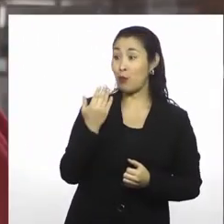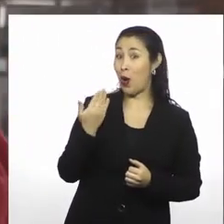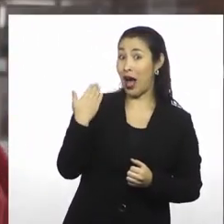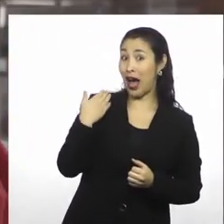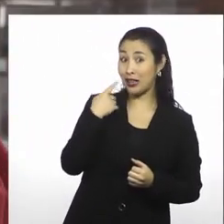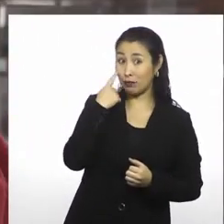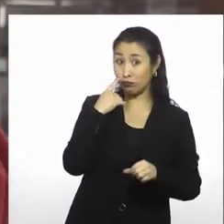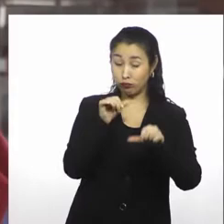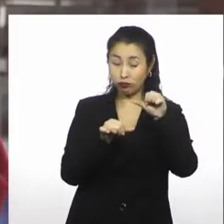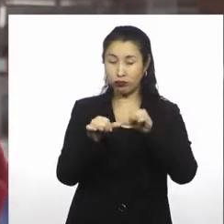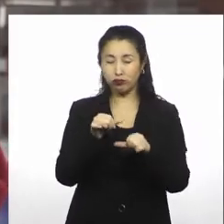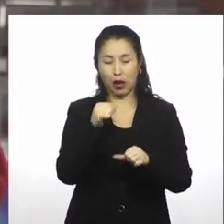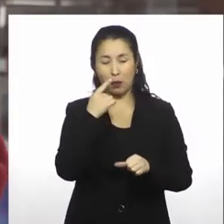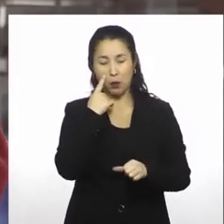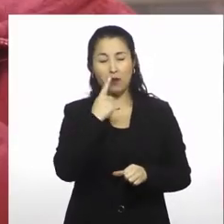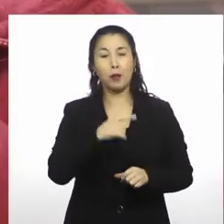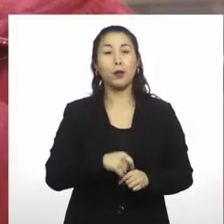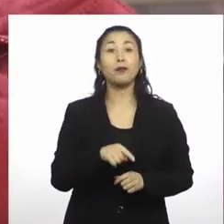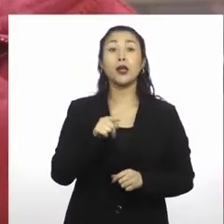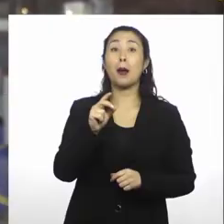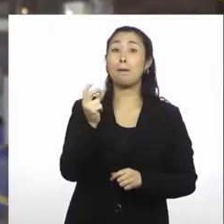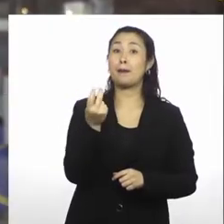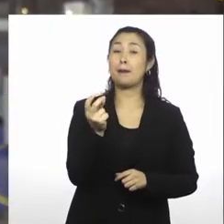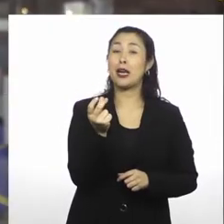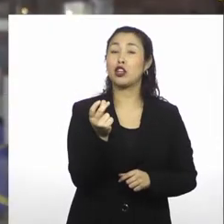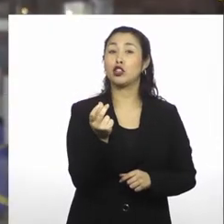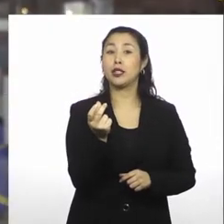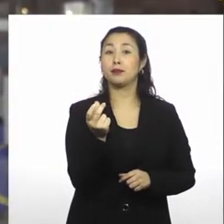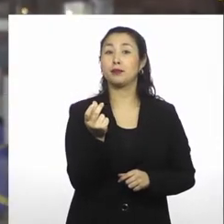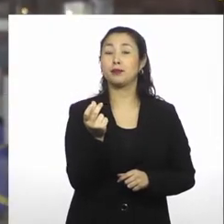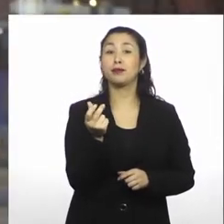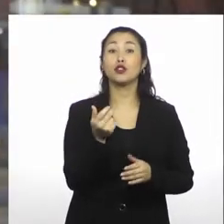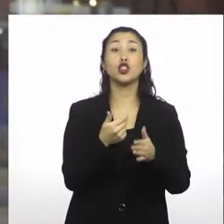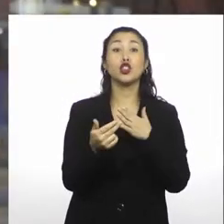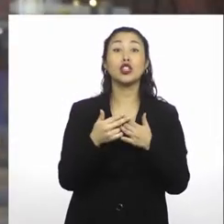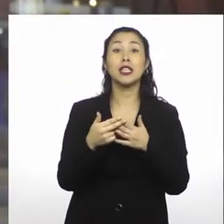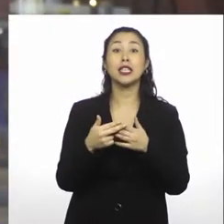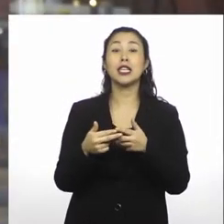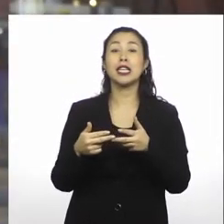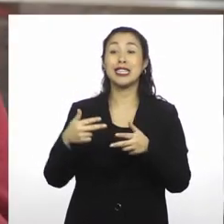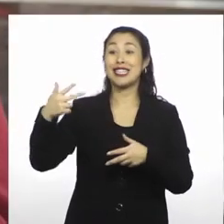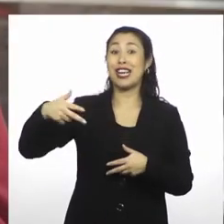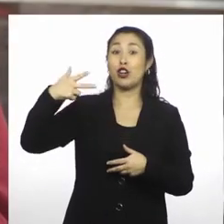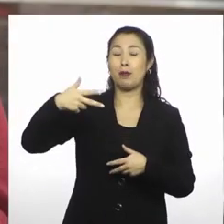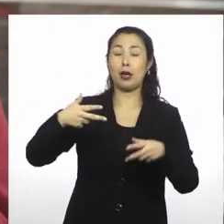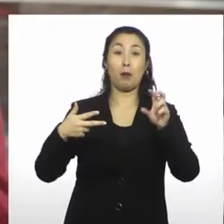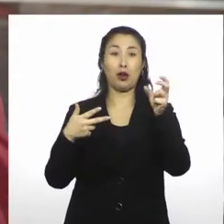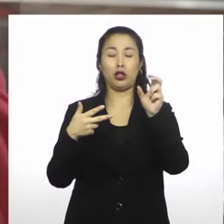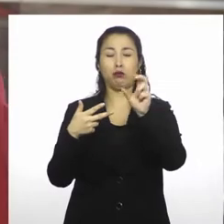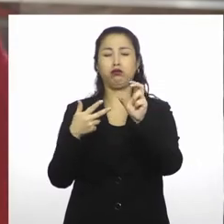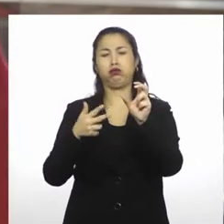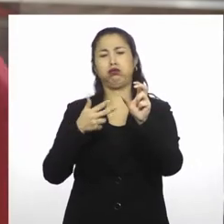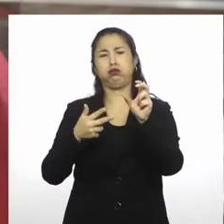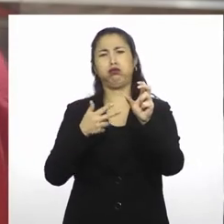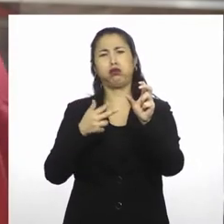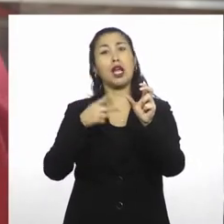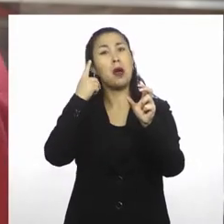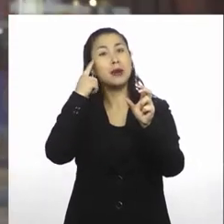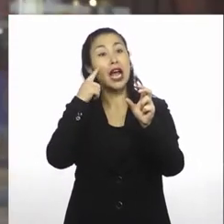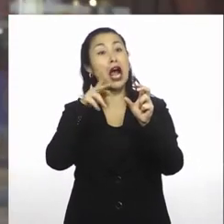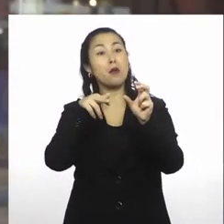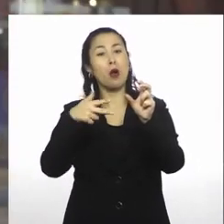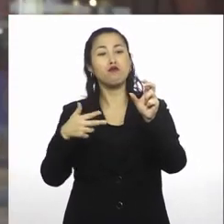anterior. Vamos a poner esta pelotita en este secador de pelo. ¿Qué debería ocurrir? Quizás podríamos pensar que la pelota va a salir